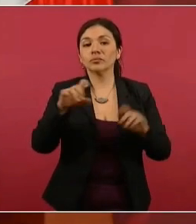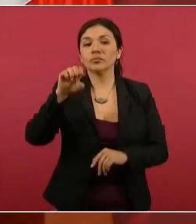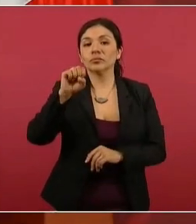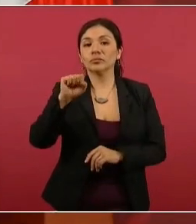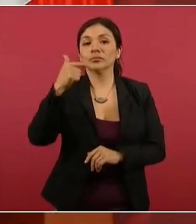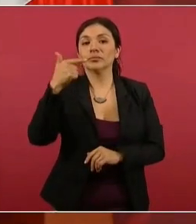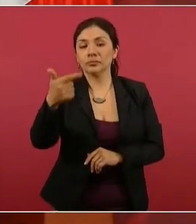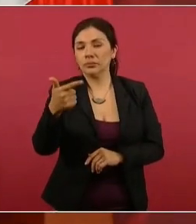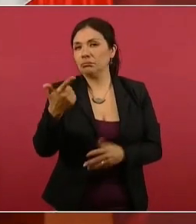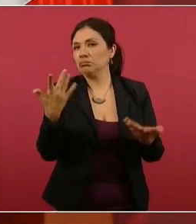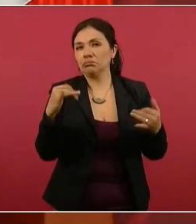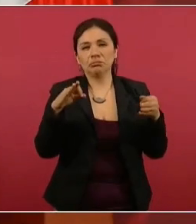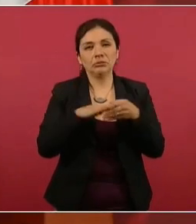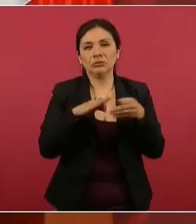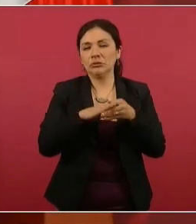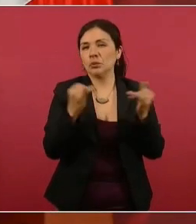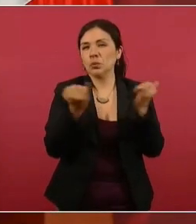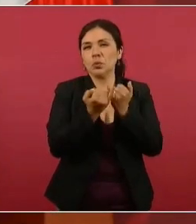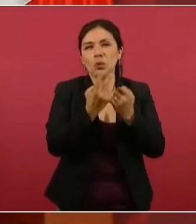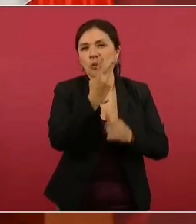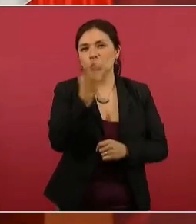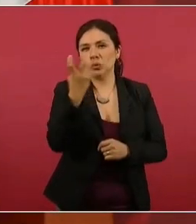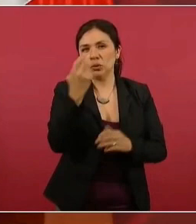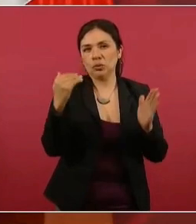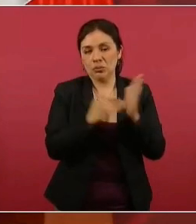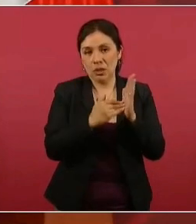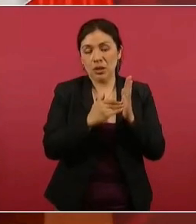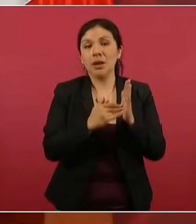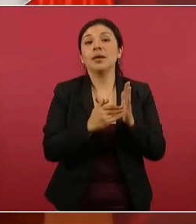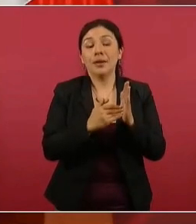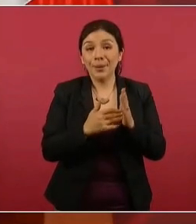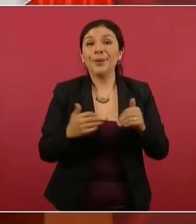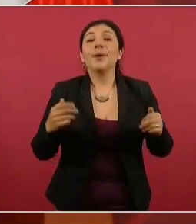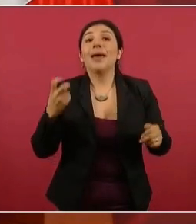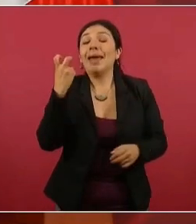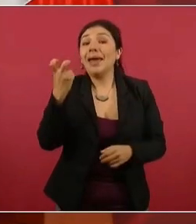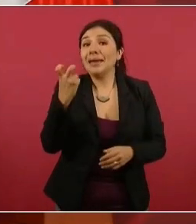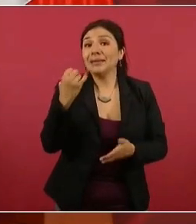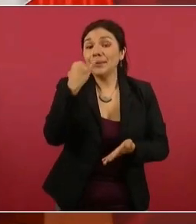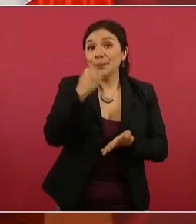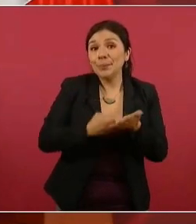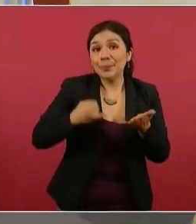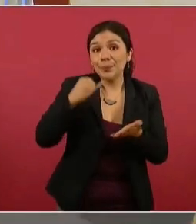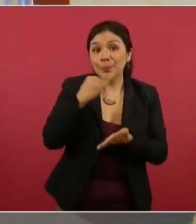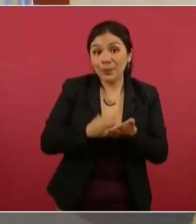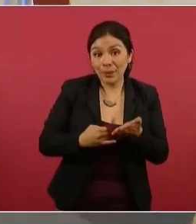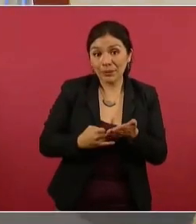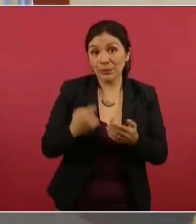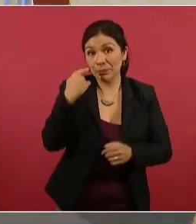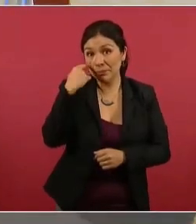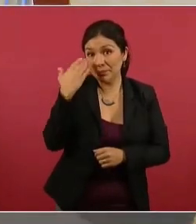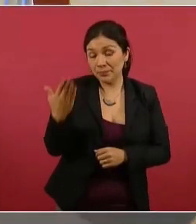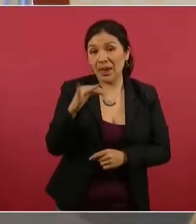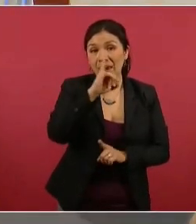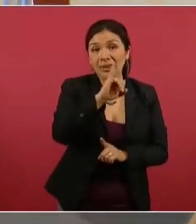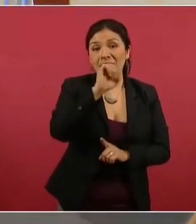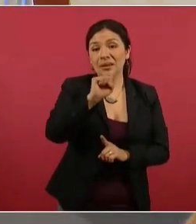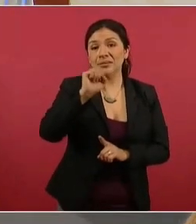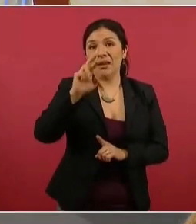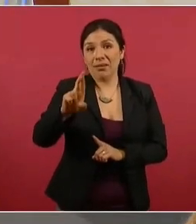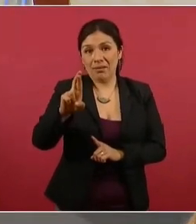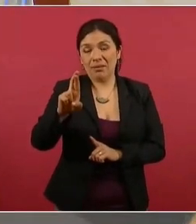1.767.000, casi también 200. Y ya por impuestos, miren el impuesto sobre la renta,